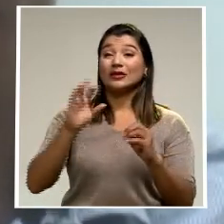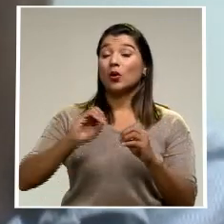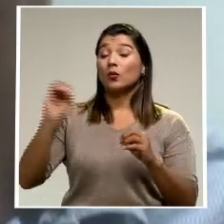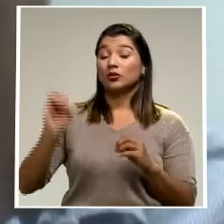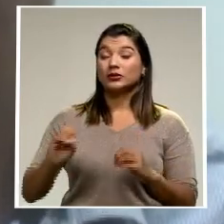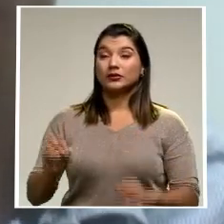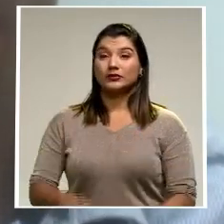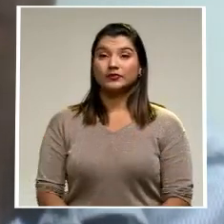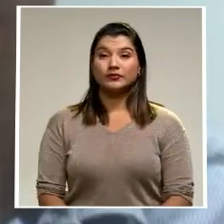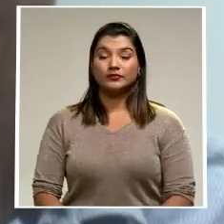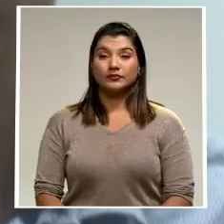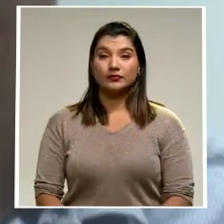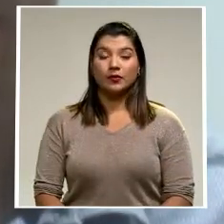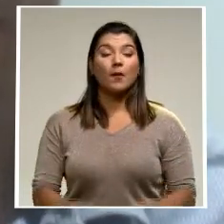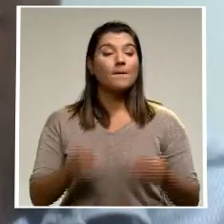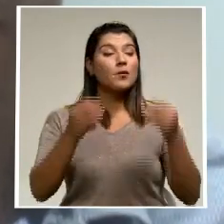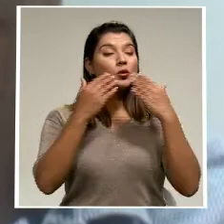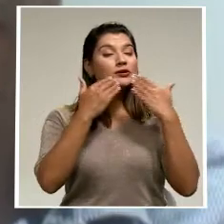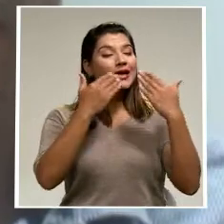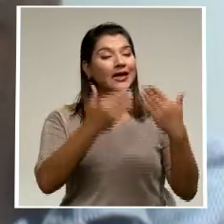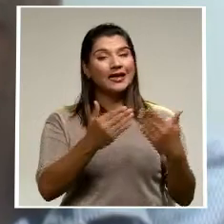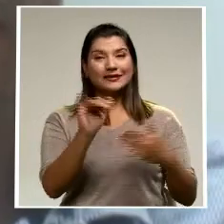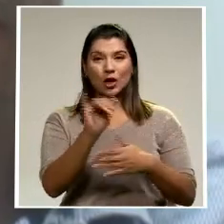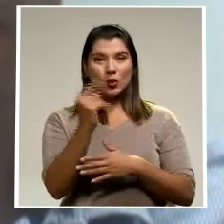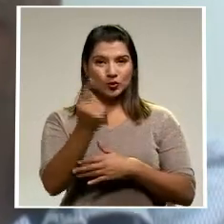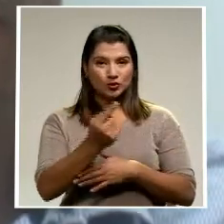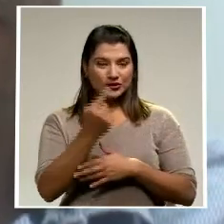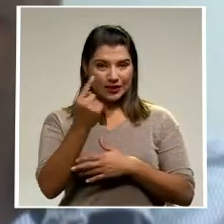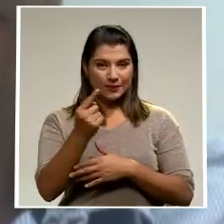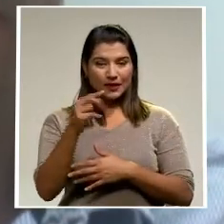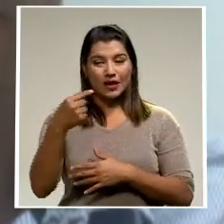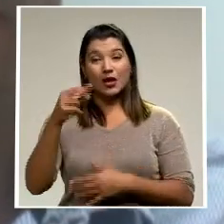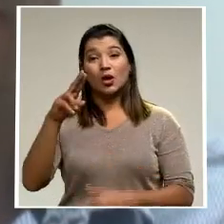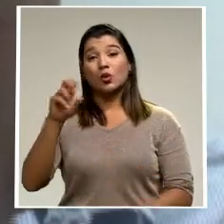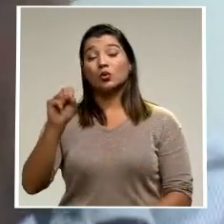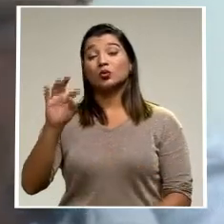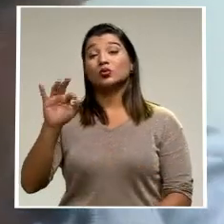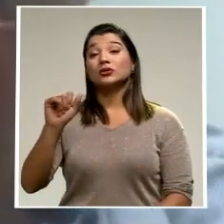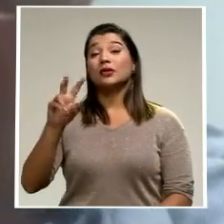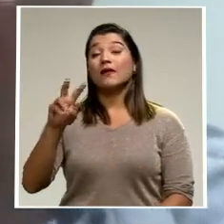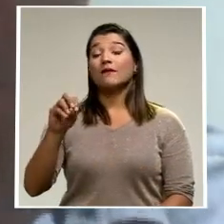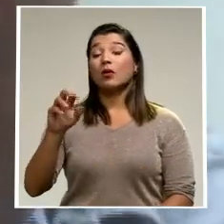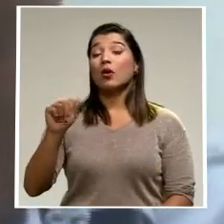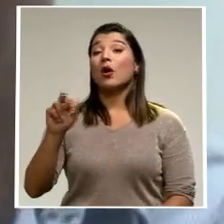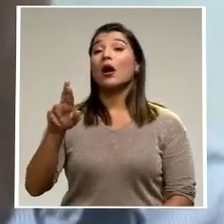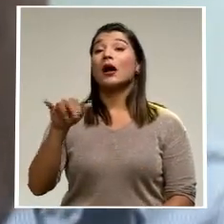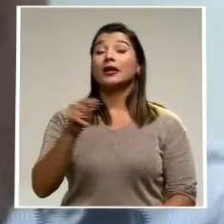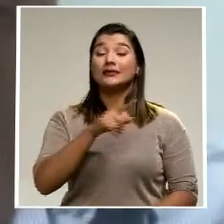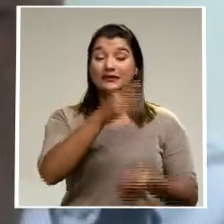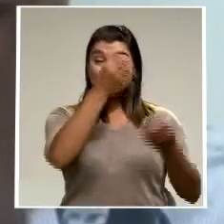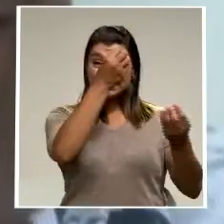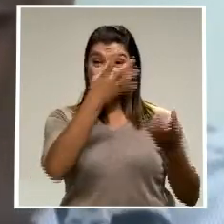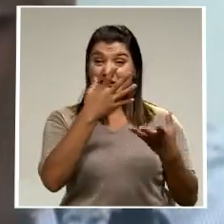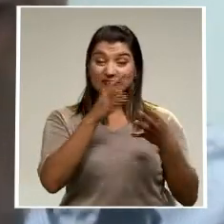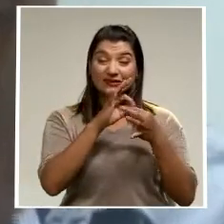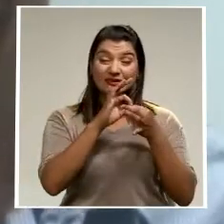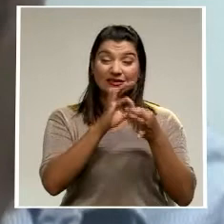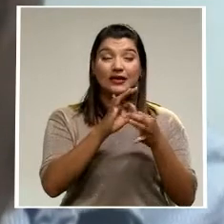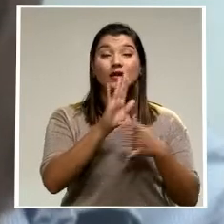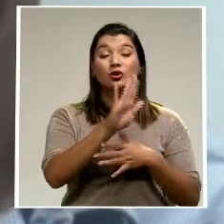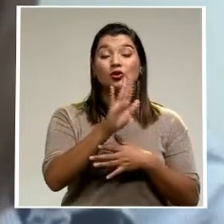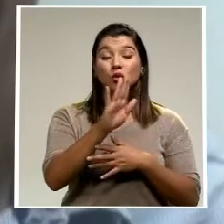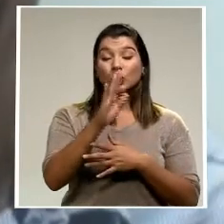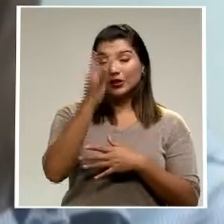partidarias. Muchísimas gracias, como siempre, Gustavo Araya, prestándonos un poco de las neuronas